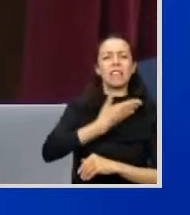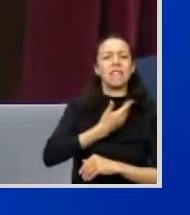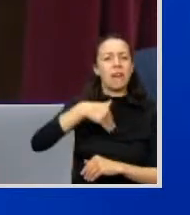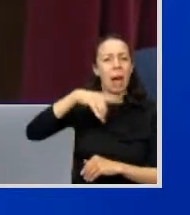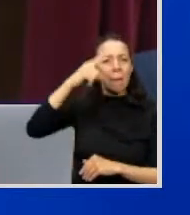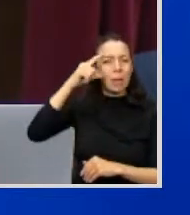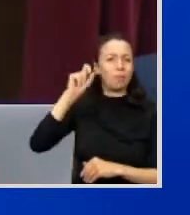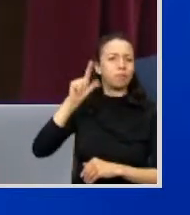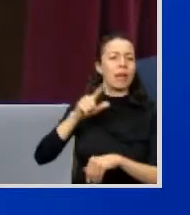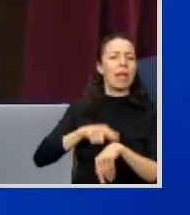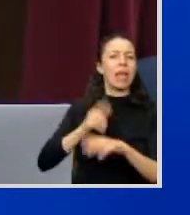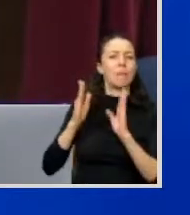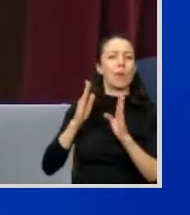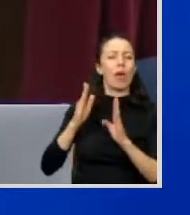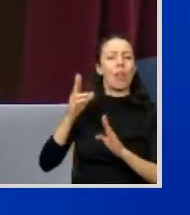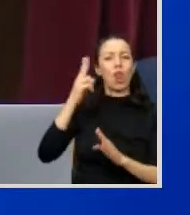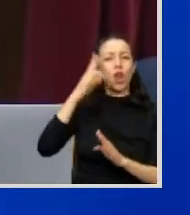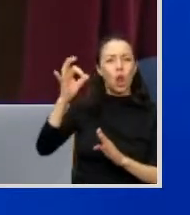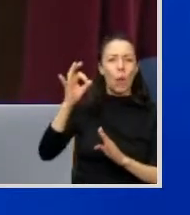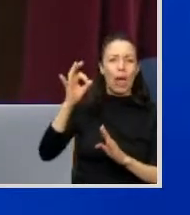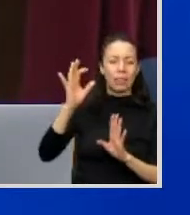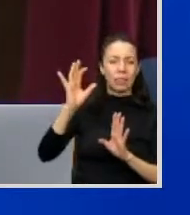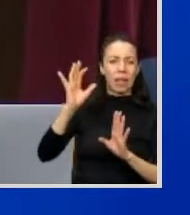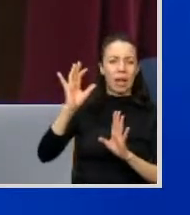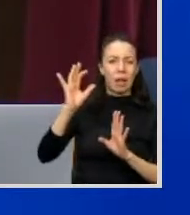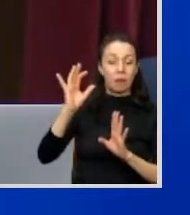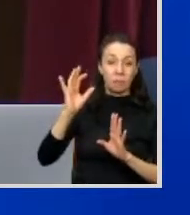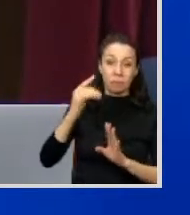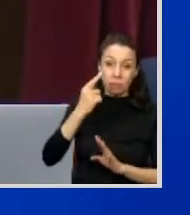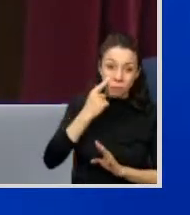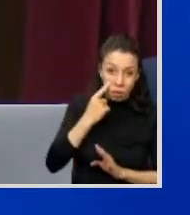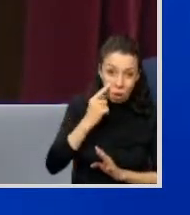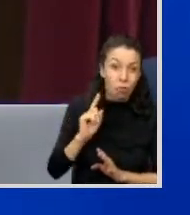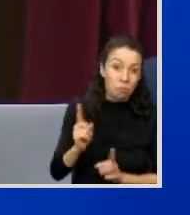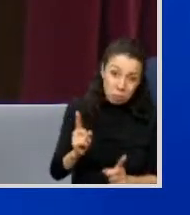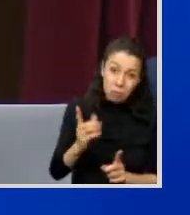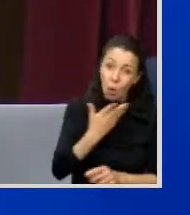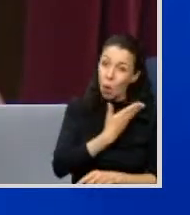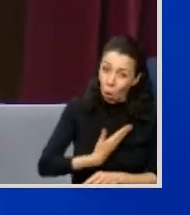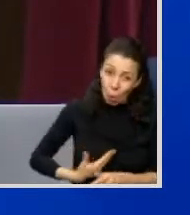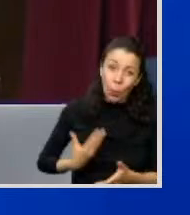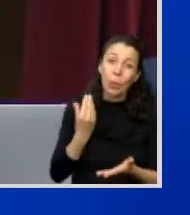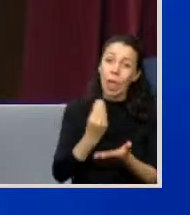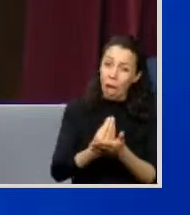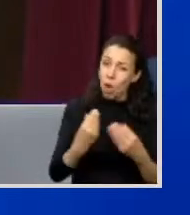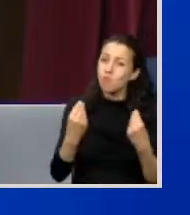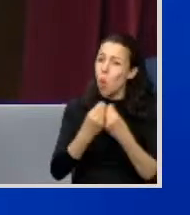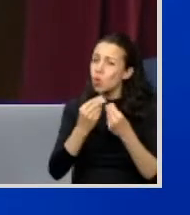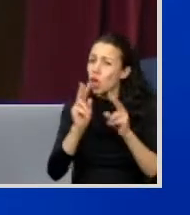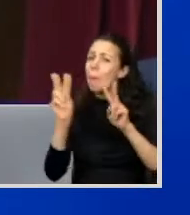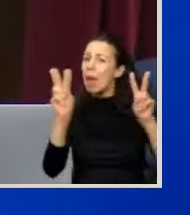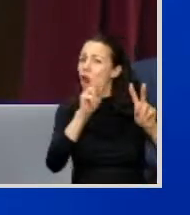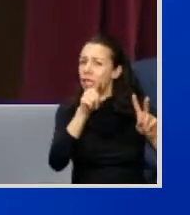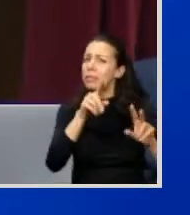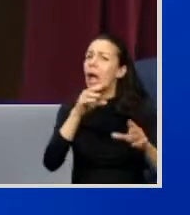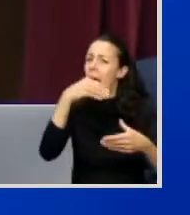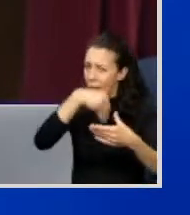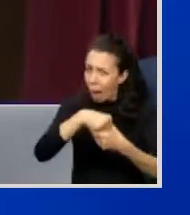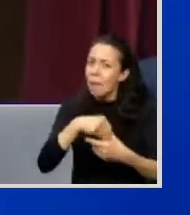que fulano de tal va a ser mejor. No. Yo creo más en el hombre del interior, y me parece que Gustavo, pero eso yo